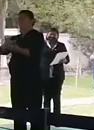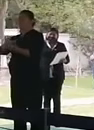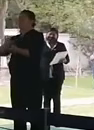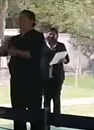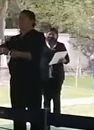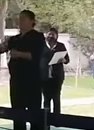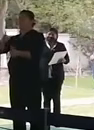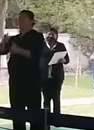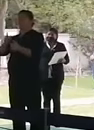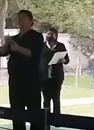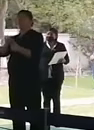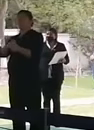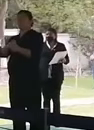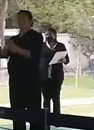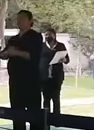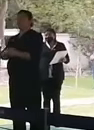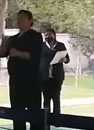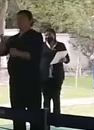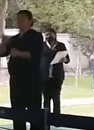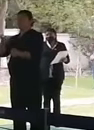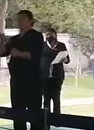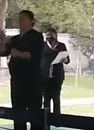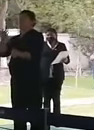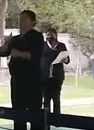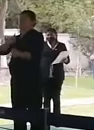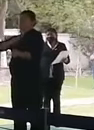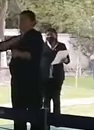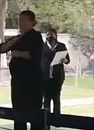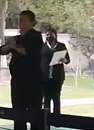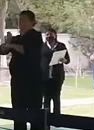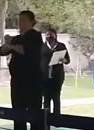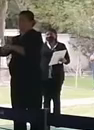ya que desde hace 10 años no se había logrado